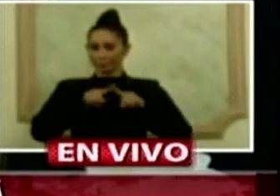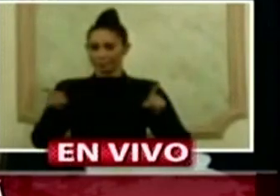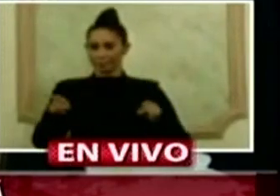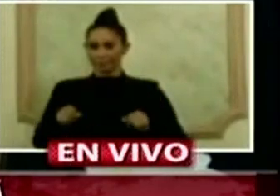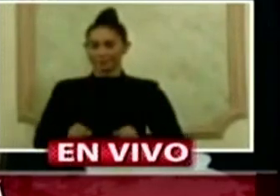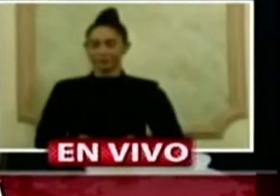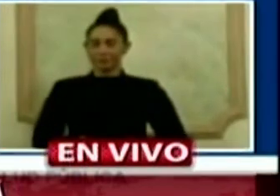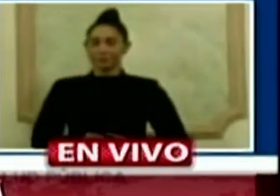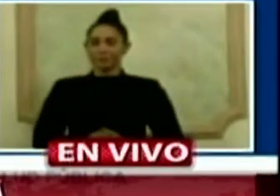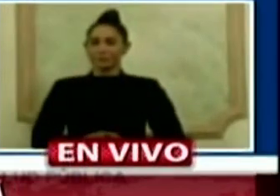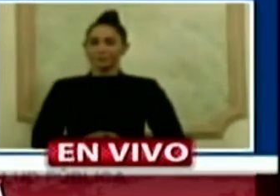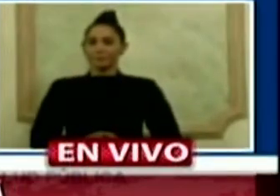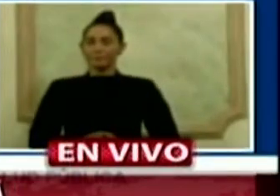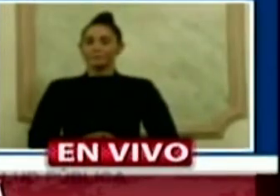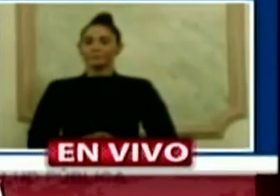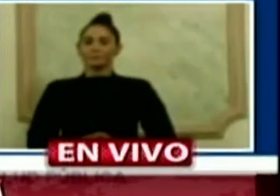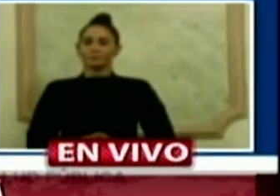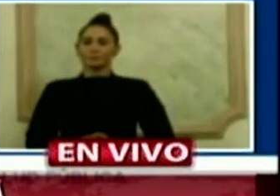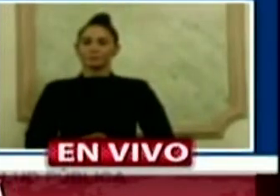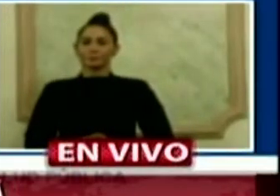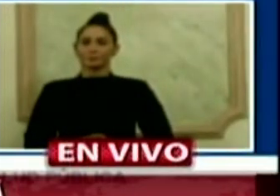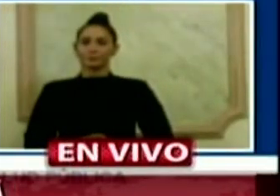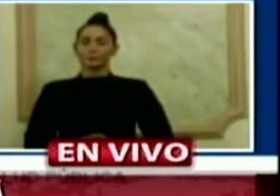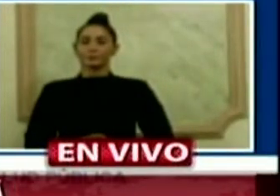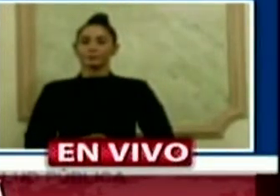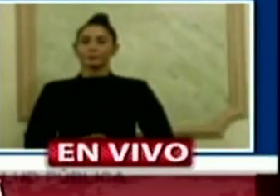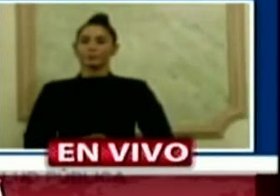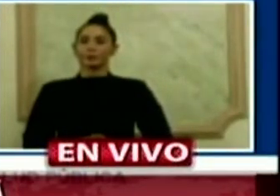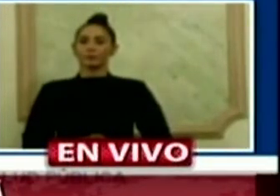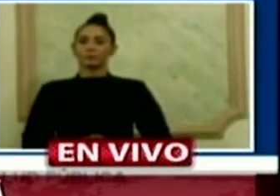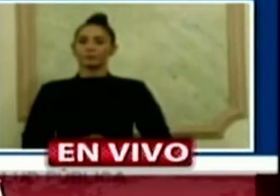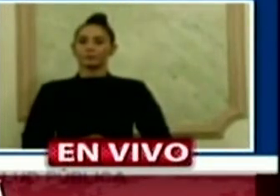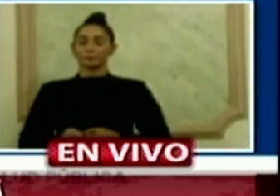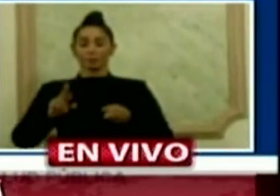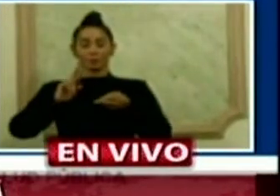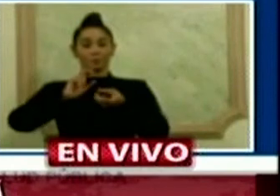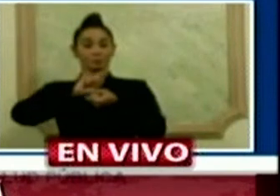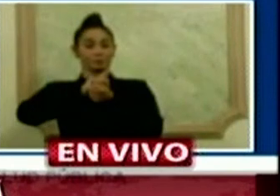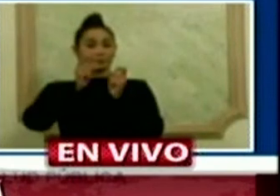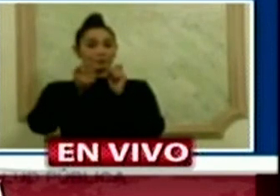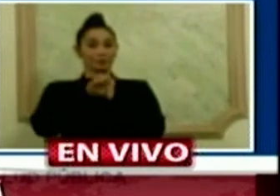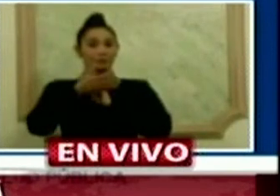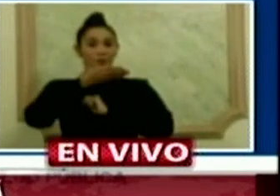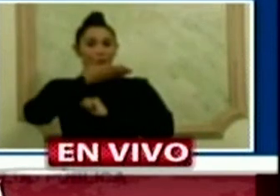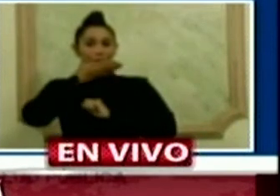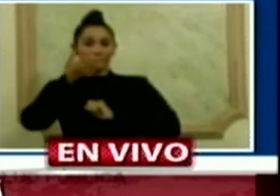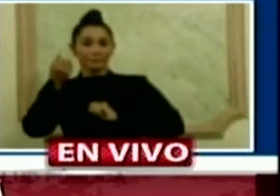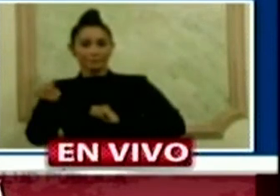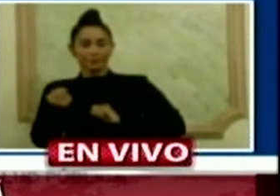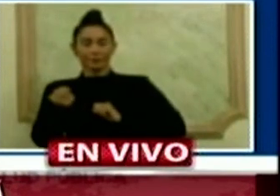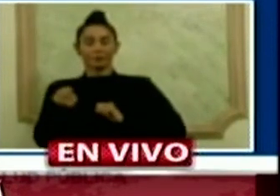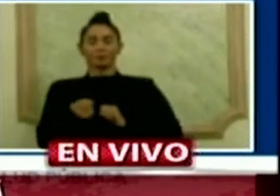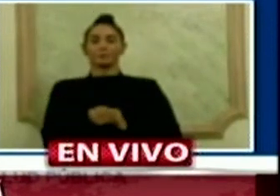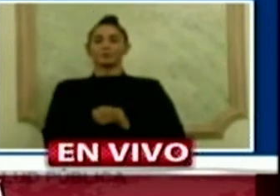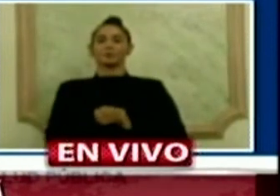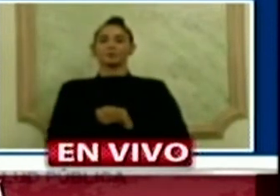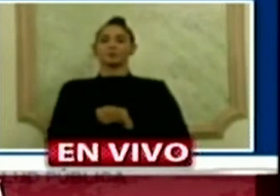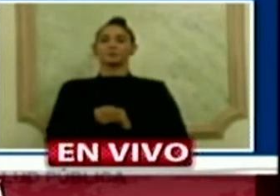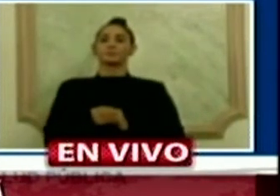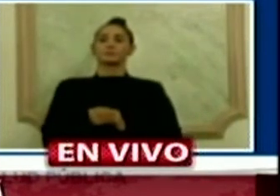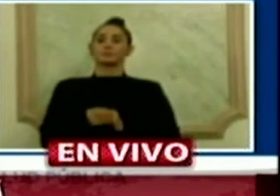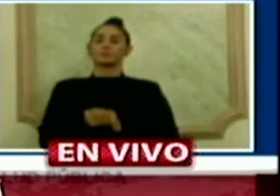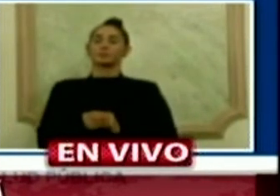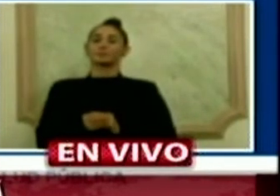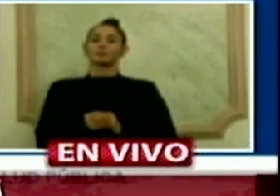nacional. Hemos actualizado el protocolo para tratamiento de los casos leves, moderados y graves